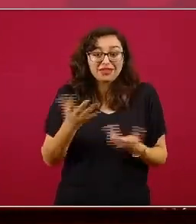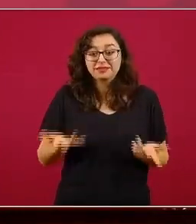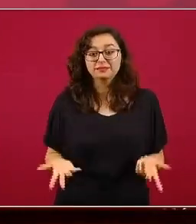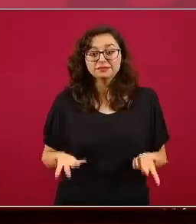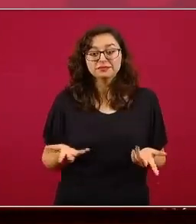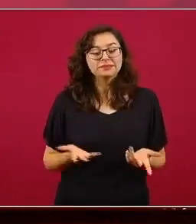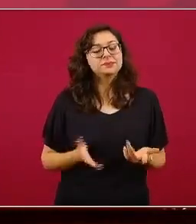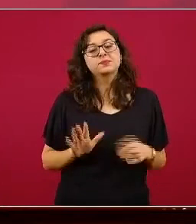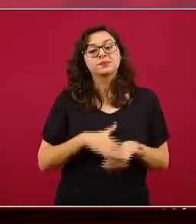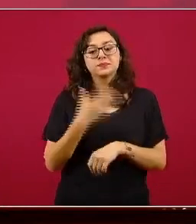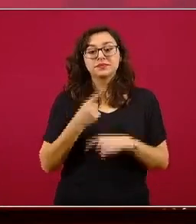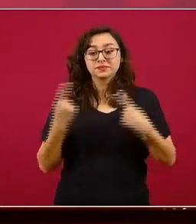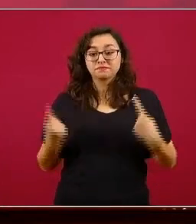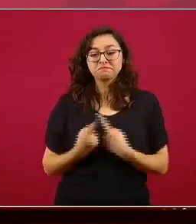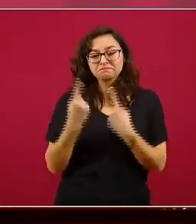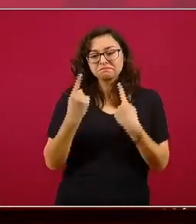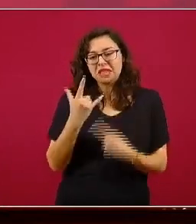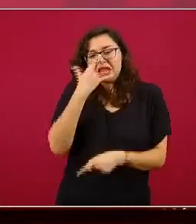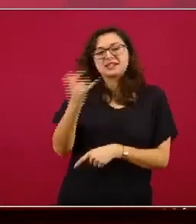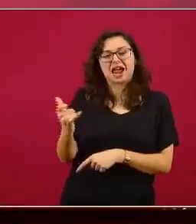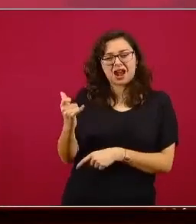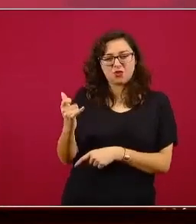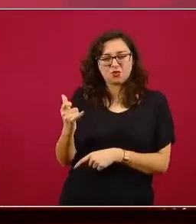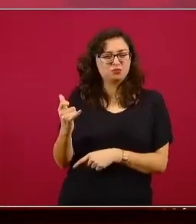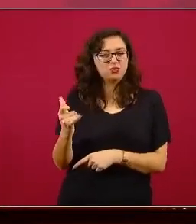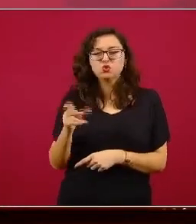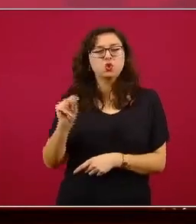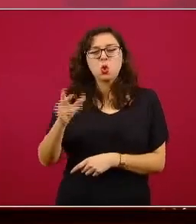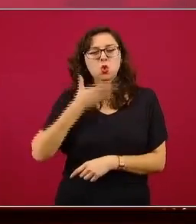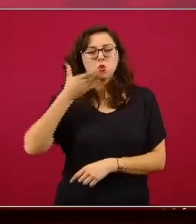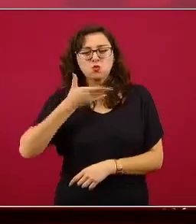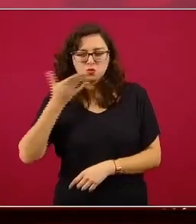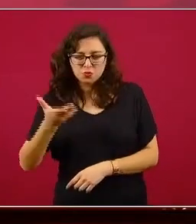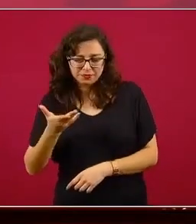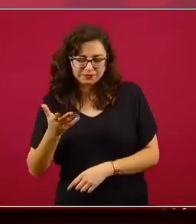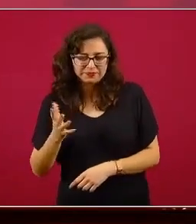refiero a infrecuentes, y cuando se evalúa un producto